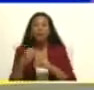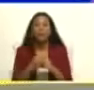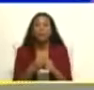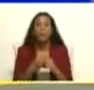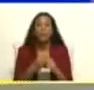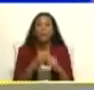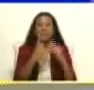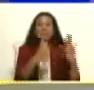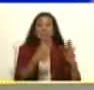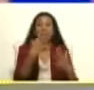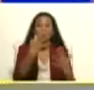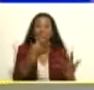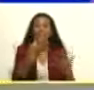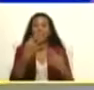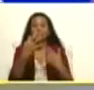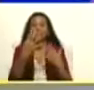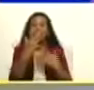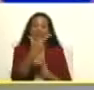46.638 comunidades,